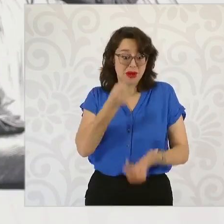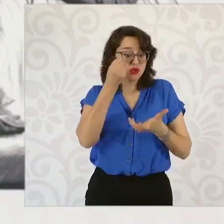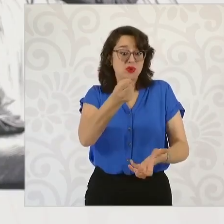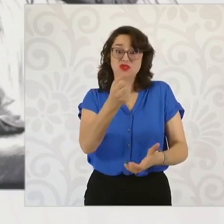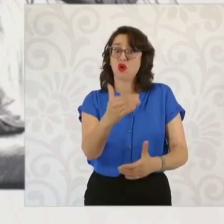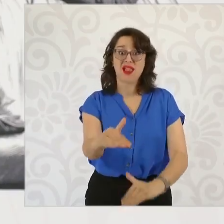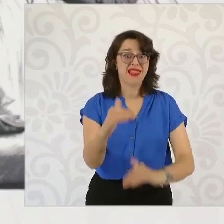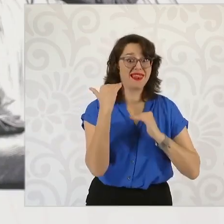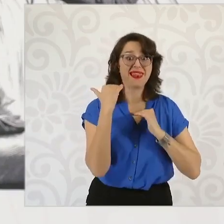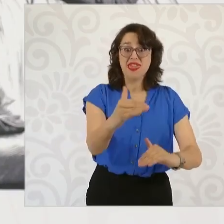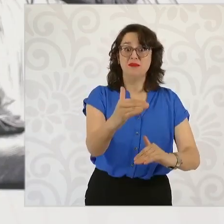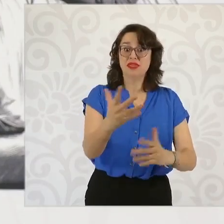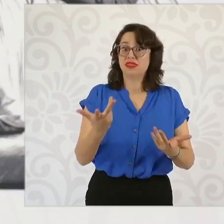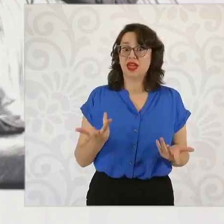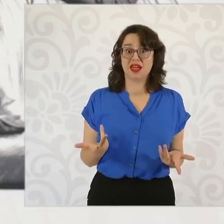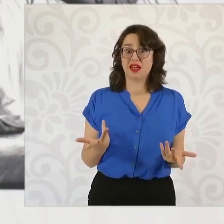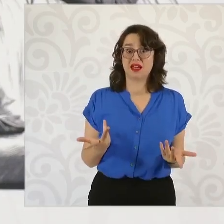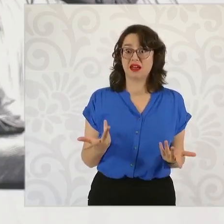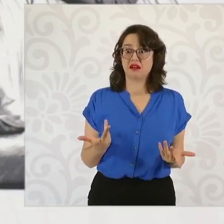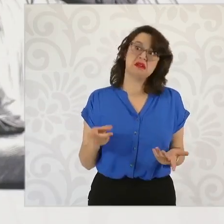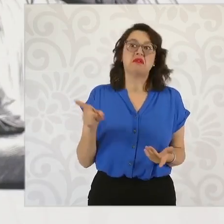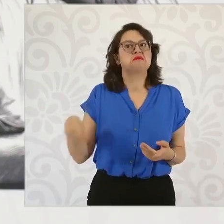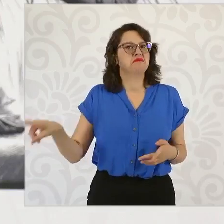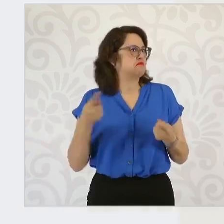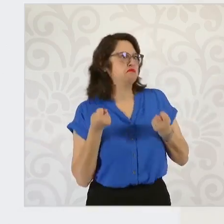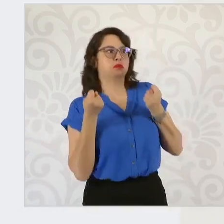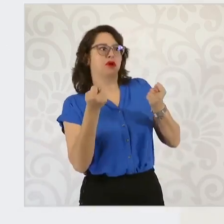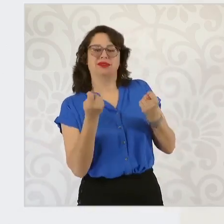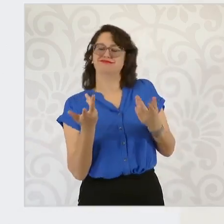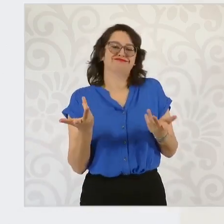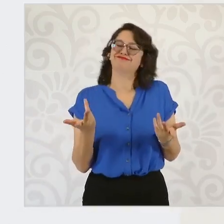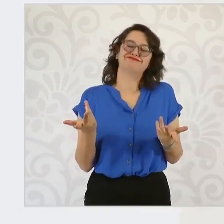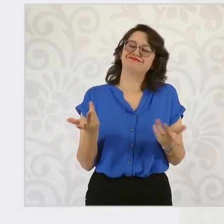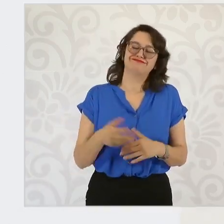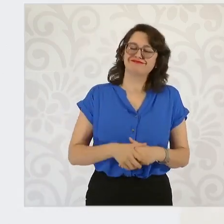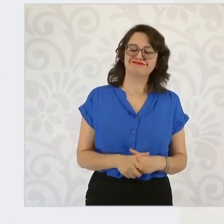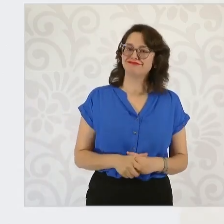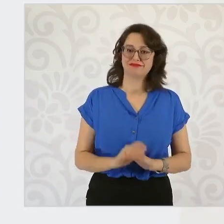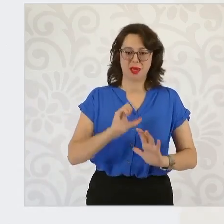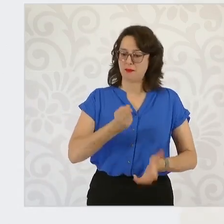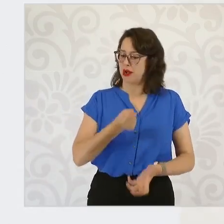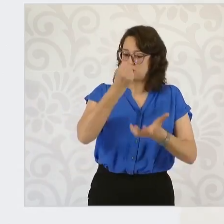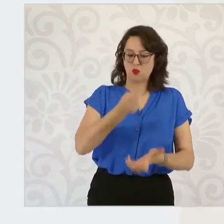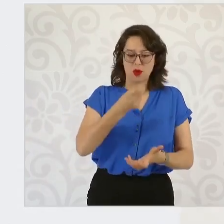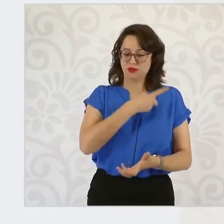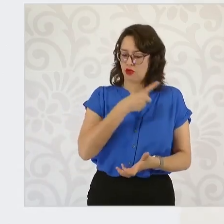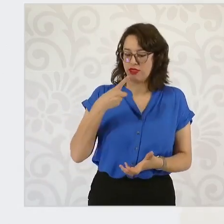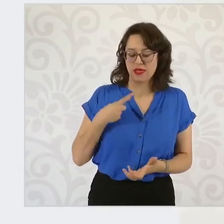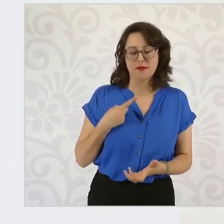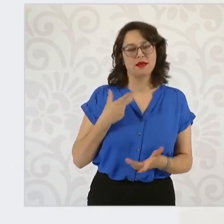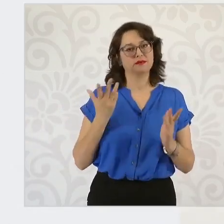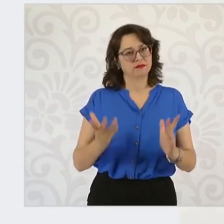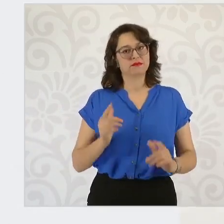Entonces, no puede soportar el presupuesto del gobierno de México un aumento del